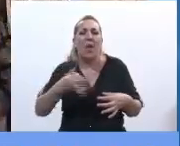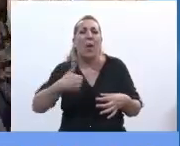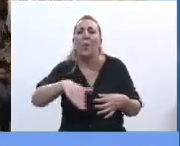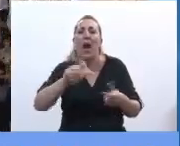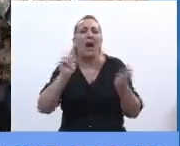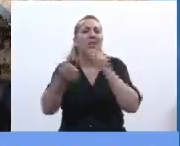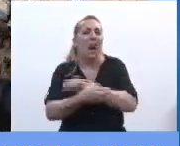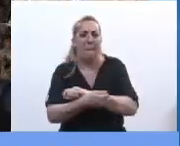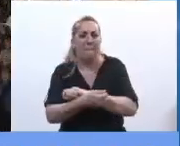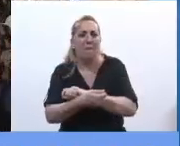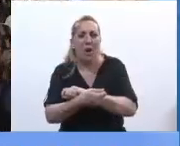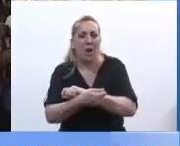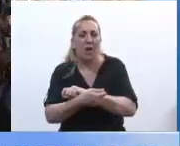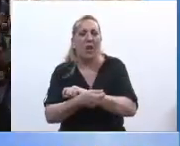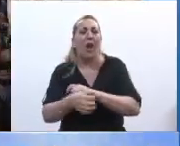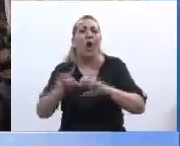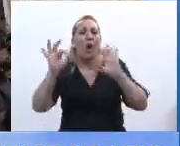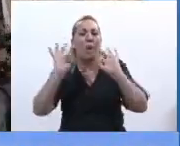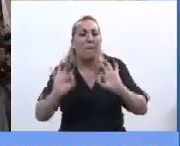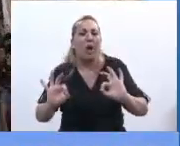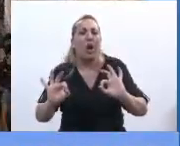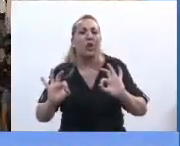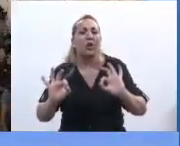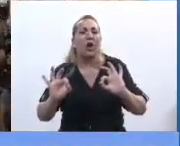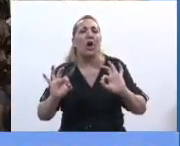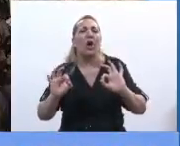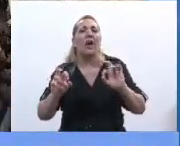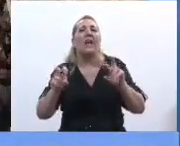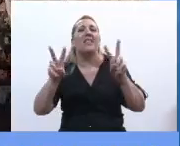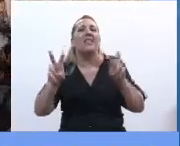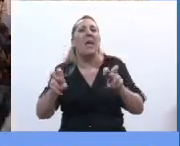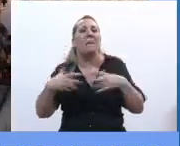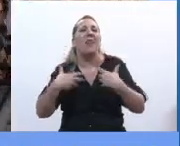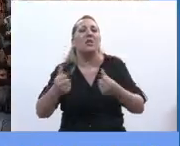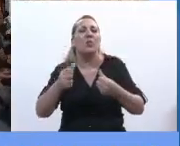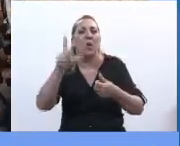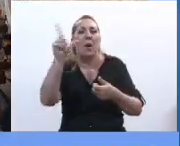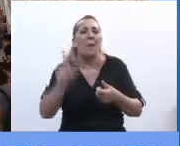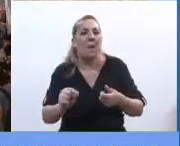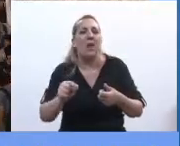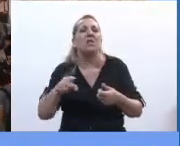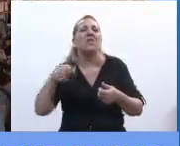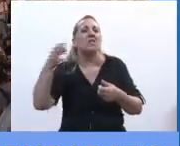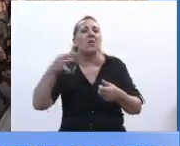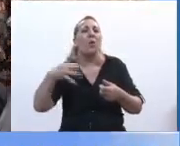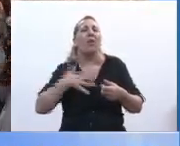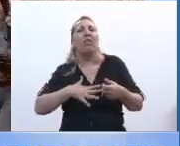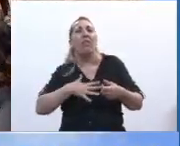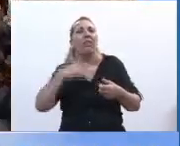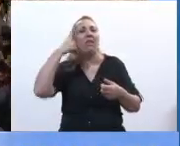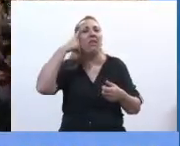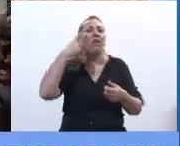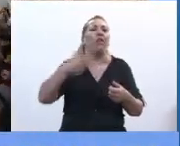transformar a prácticamente la totalidad de los planteles de salud del país en objetores de conciencia entonces